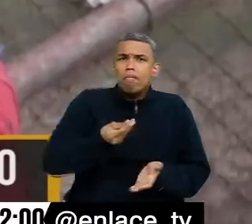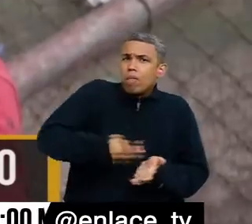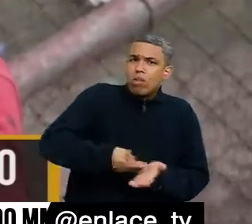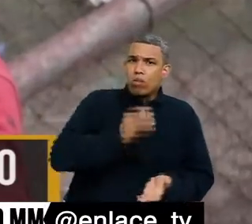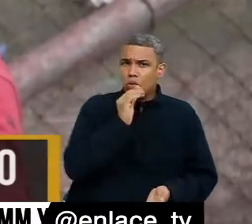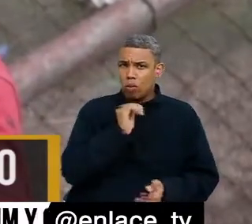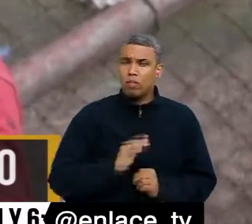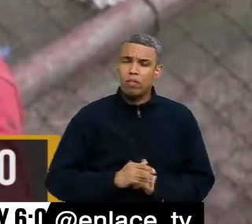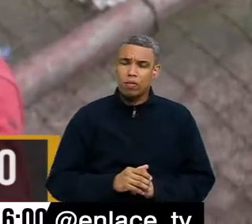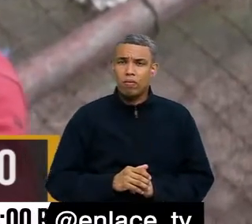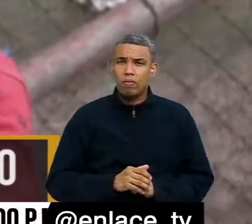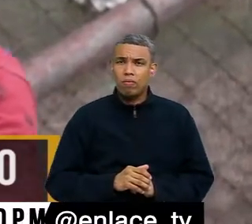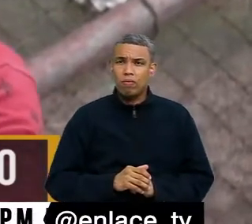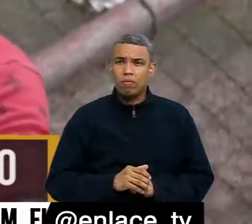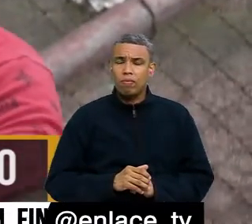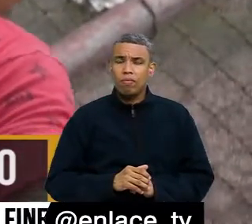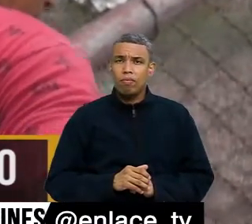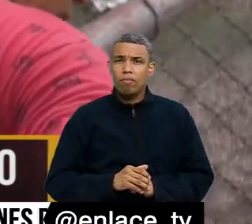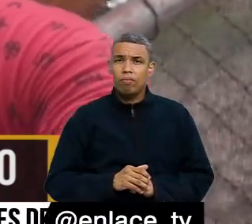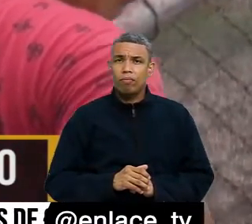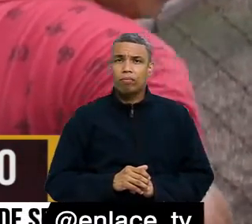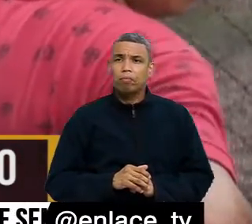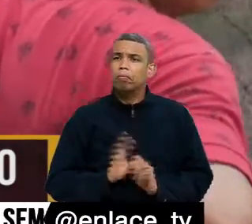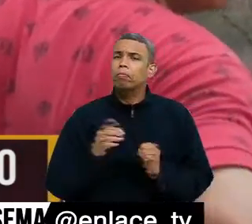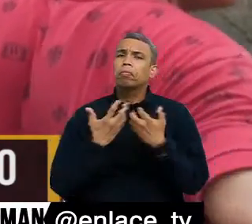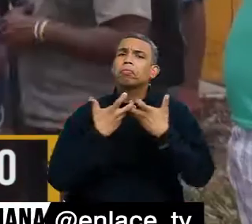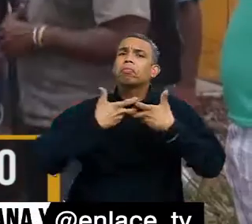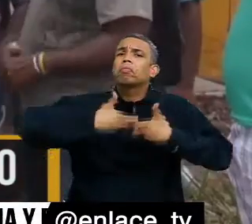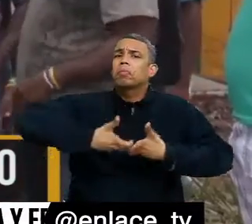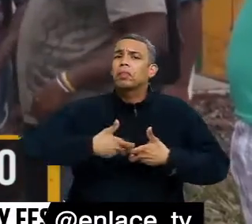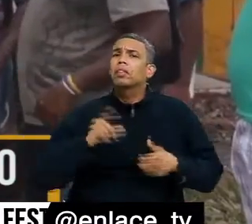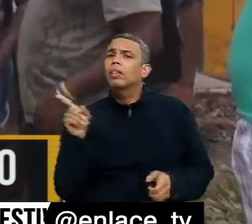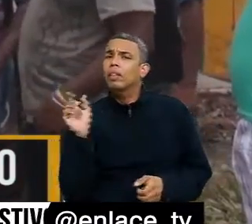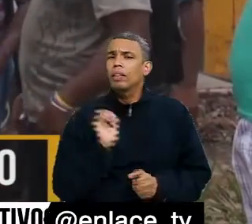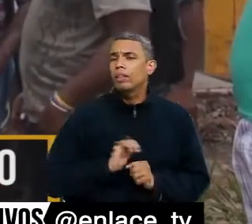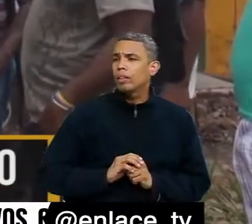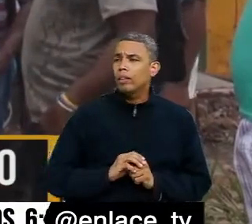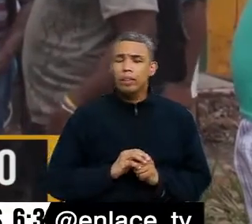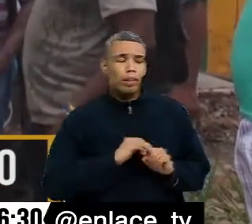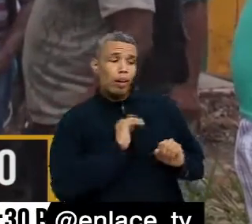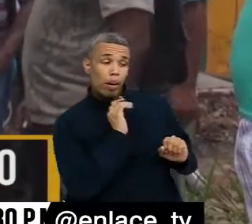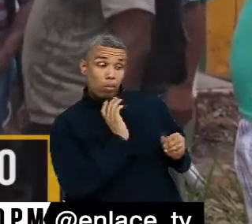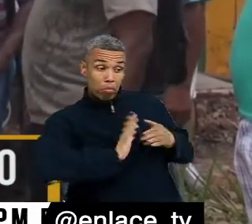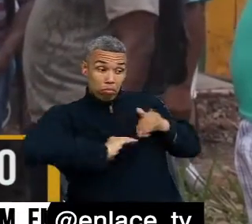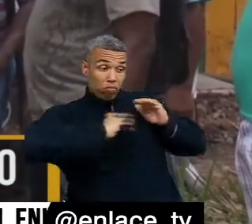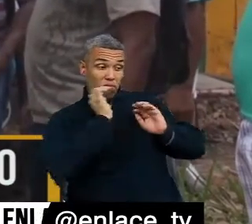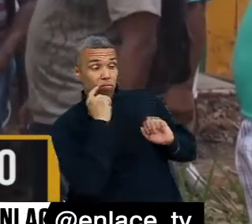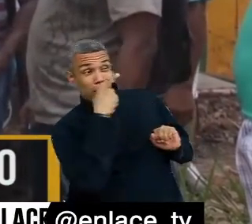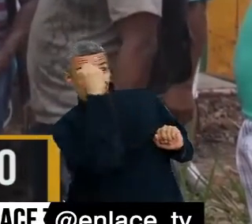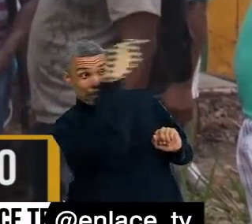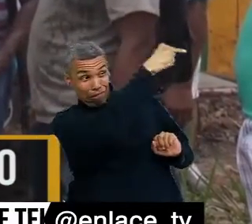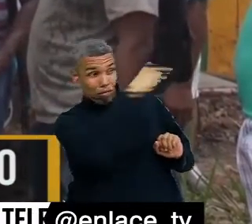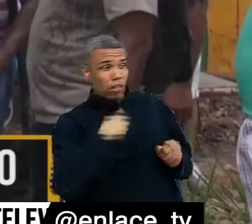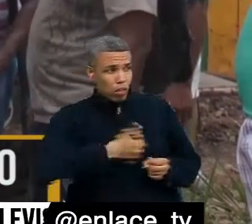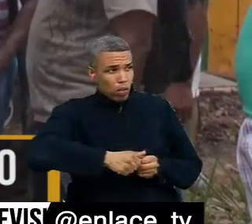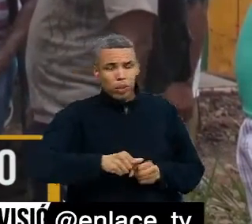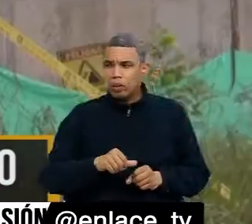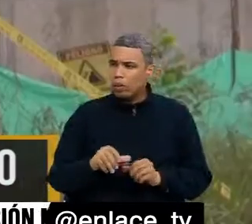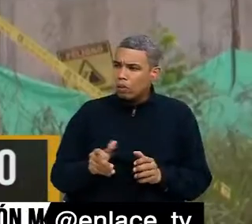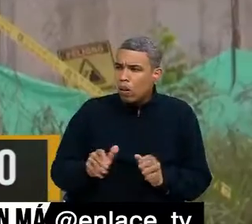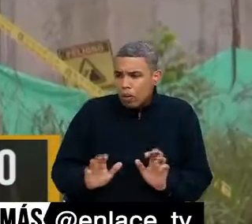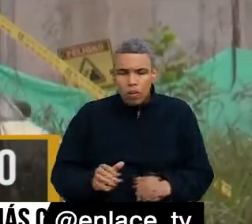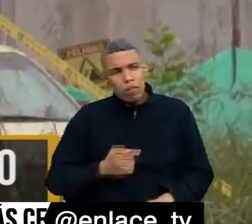los dueños del proyecto dicen que es Ecopetrol el que paga y Ecopetrol no se ha pronunciado para nada, y esta es la fecha, llevamos 2 meses afuera